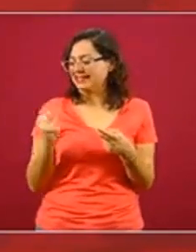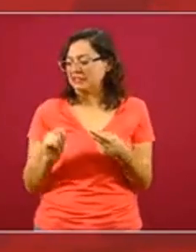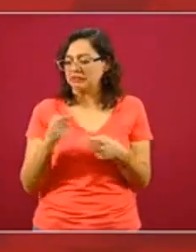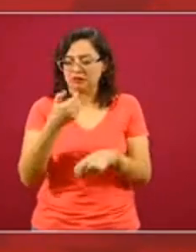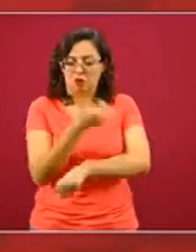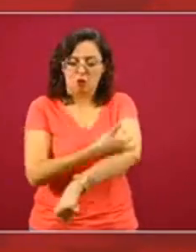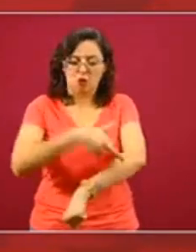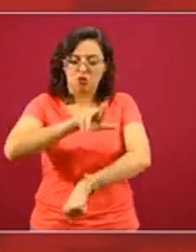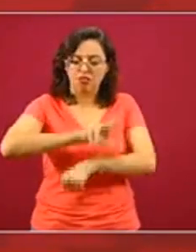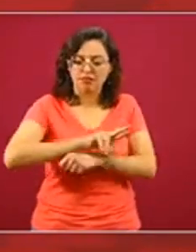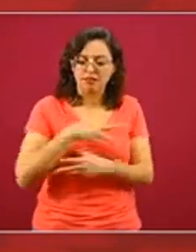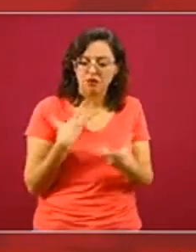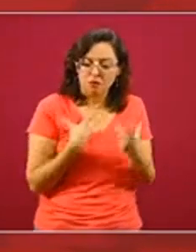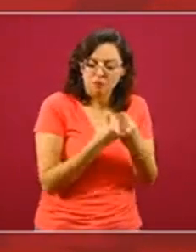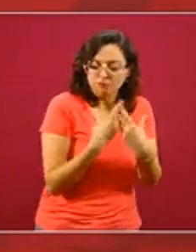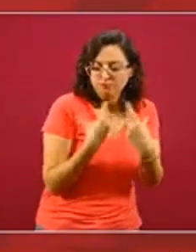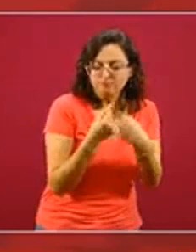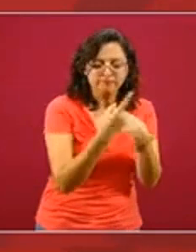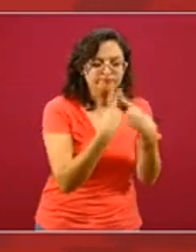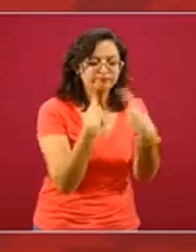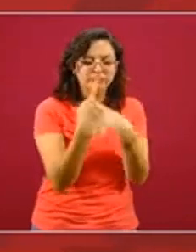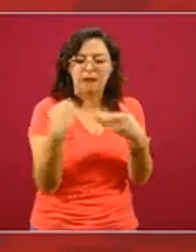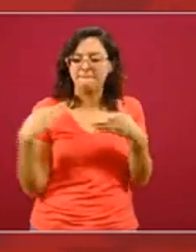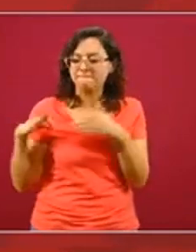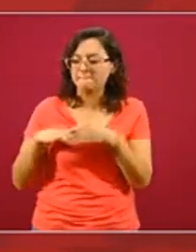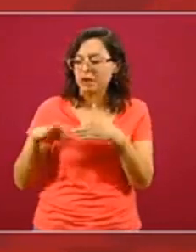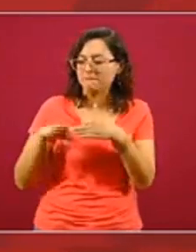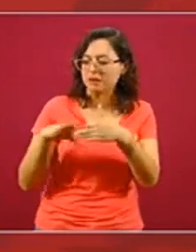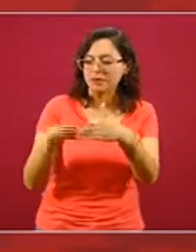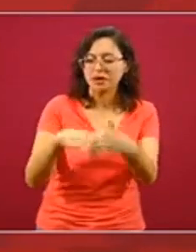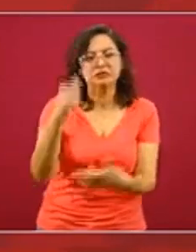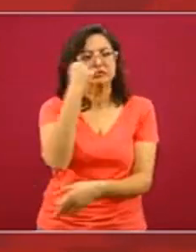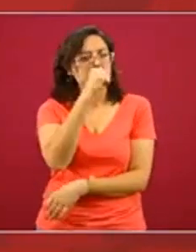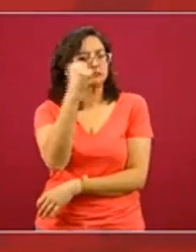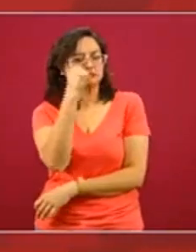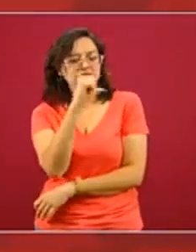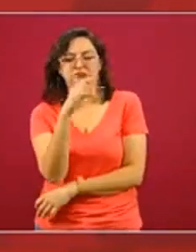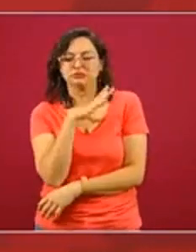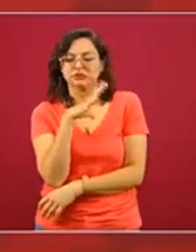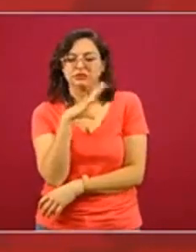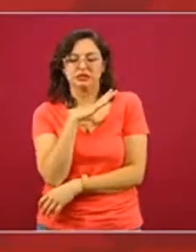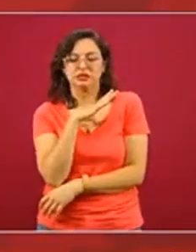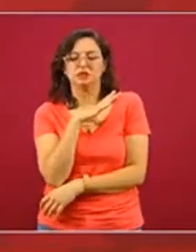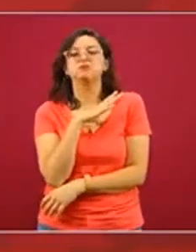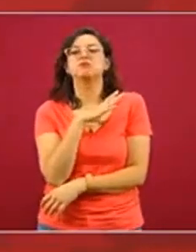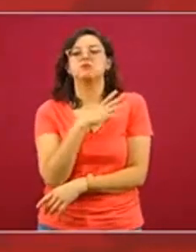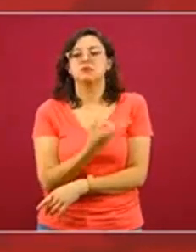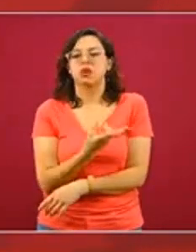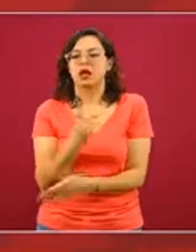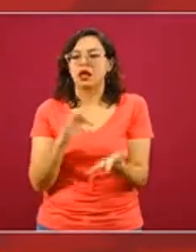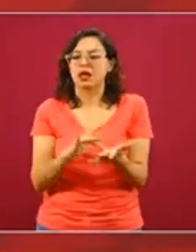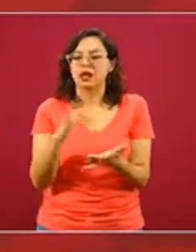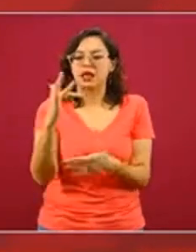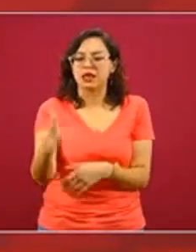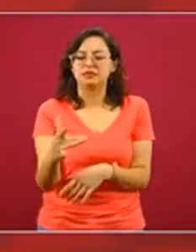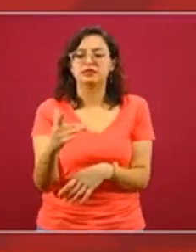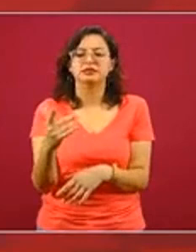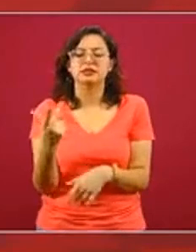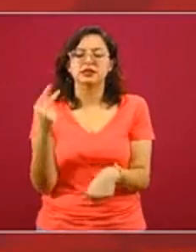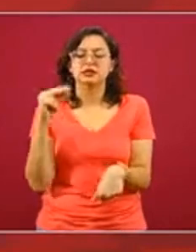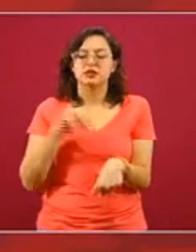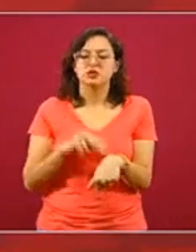con el grupo que manejamos la epidemia de COVID, Mi agradecimiento a la doctora María Elena Álvarez